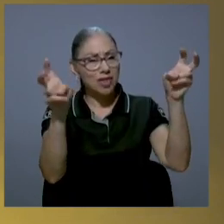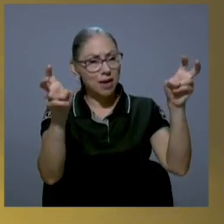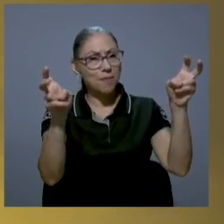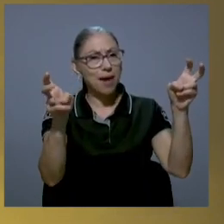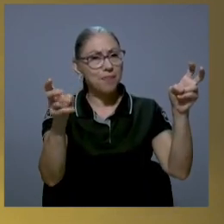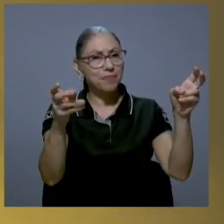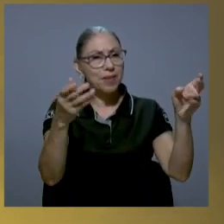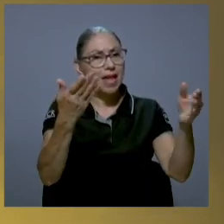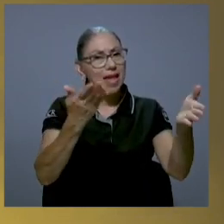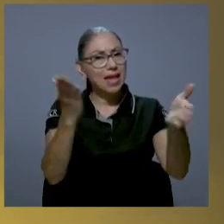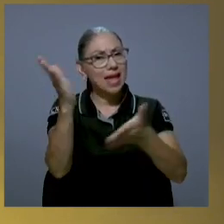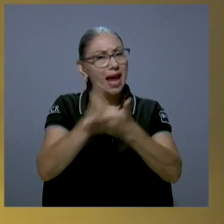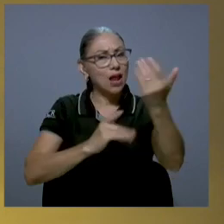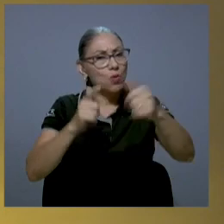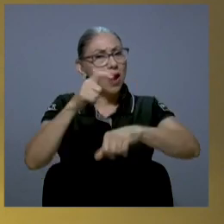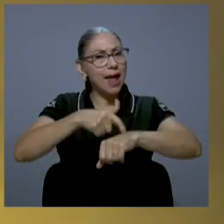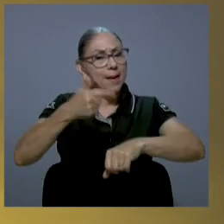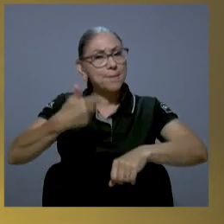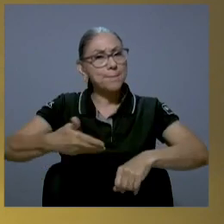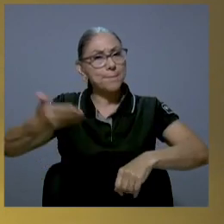época